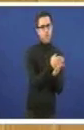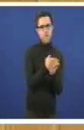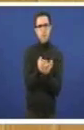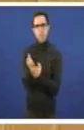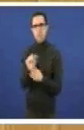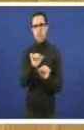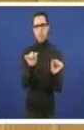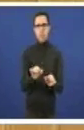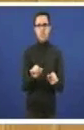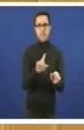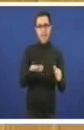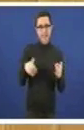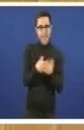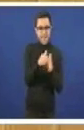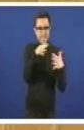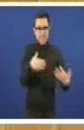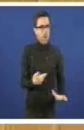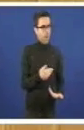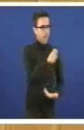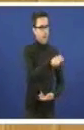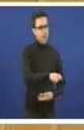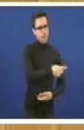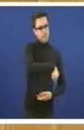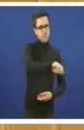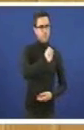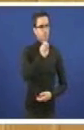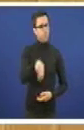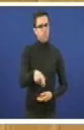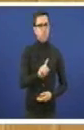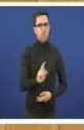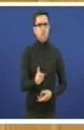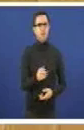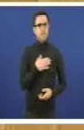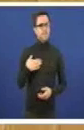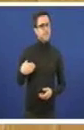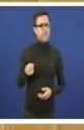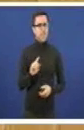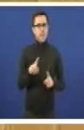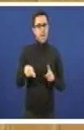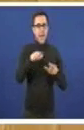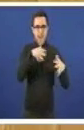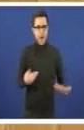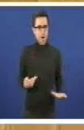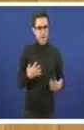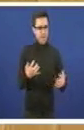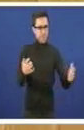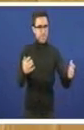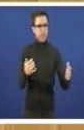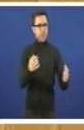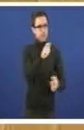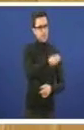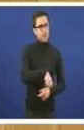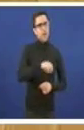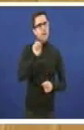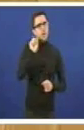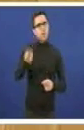de agora vostedes iso non o querían recoñecer por fin hoxe neste pleno vostedes recoñece que esa lei que se redactou e